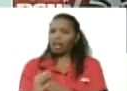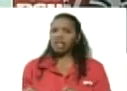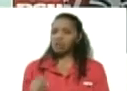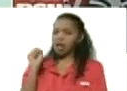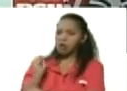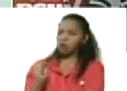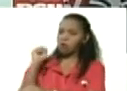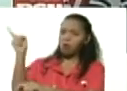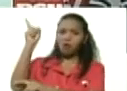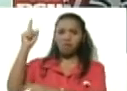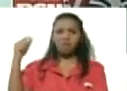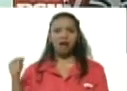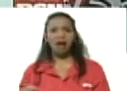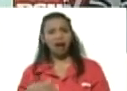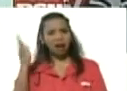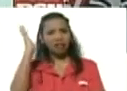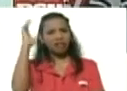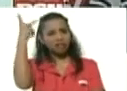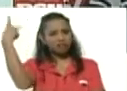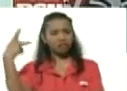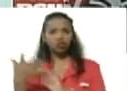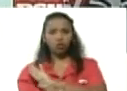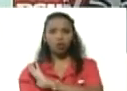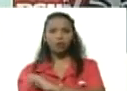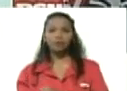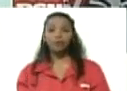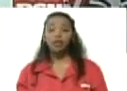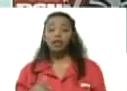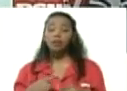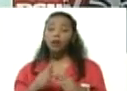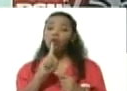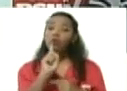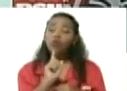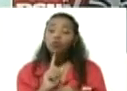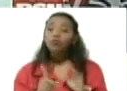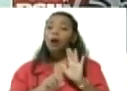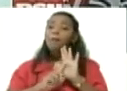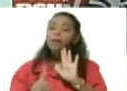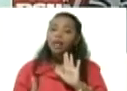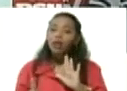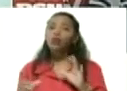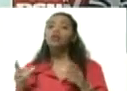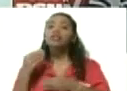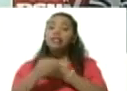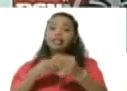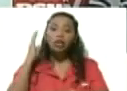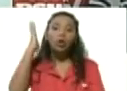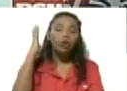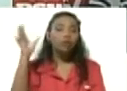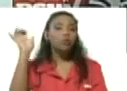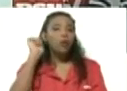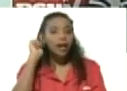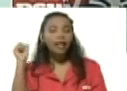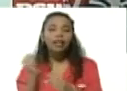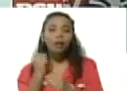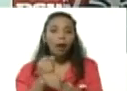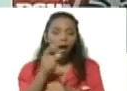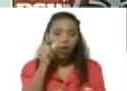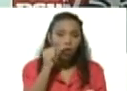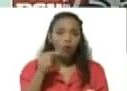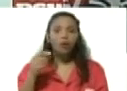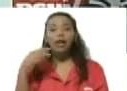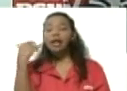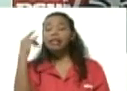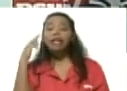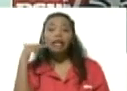foro. Pero bueno, es un mandato, se hicieron congresos de mujeres, de trabajadores, de afrodescendientes, de